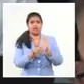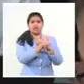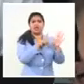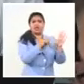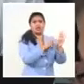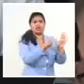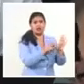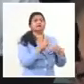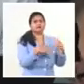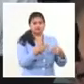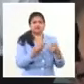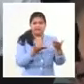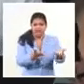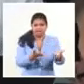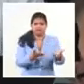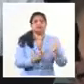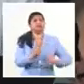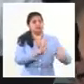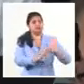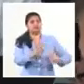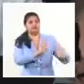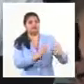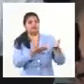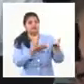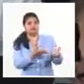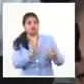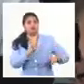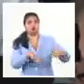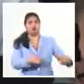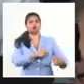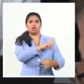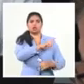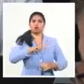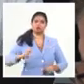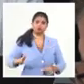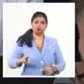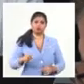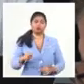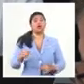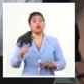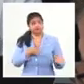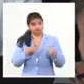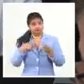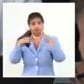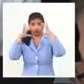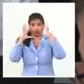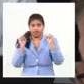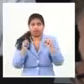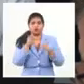esas acciones. Que separo ese comportamiento de la duda que puede tener un sector de la población en